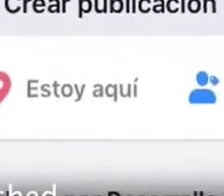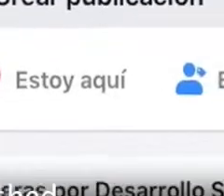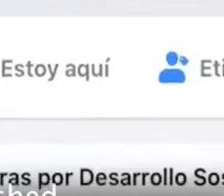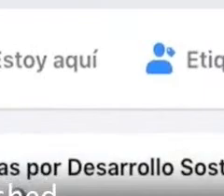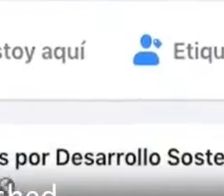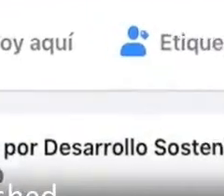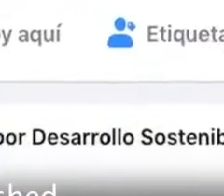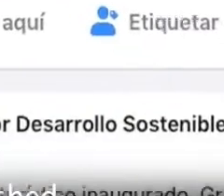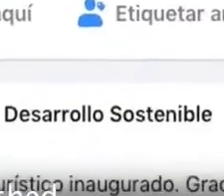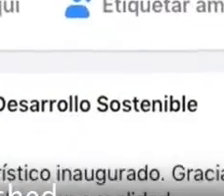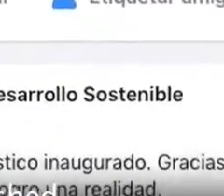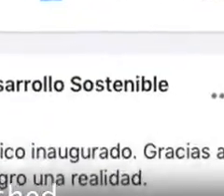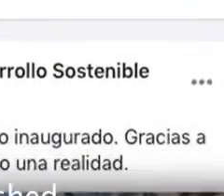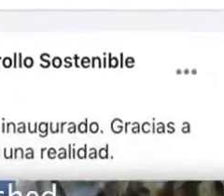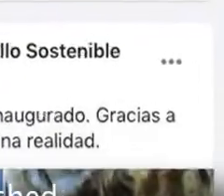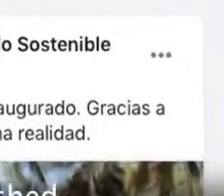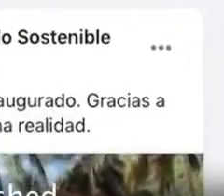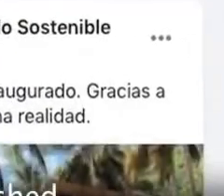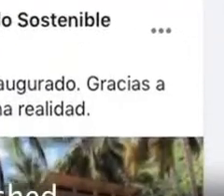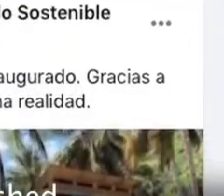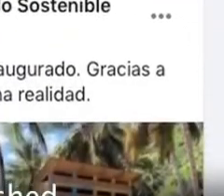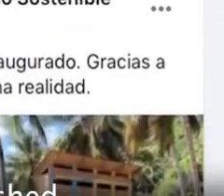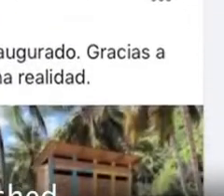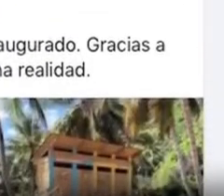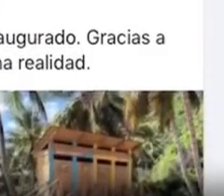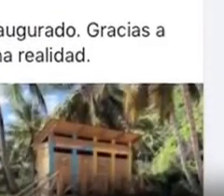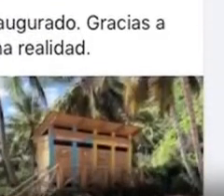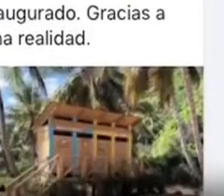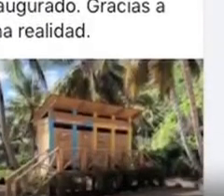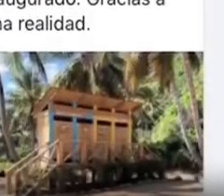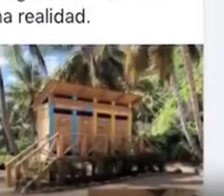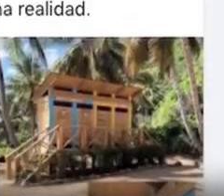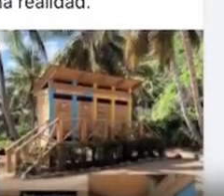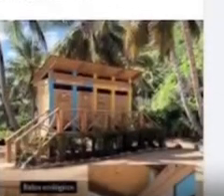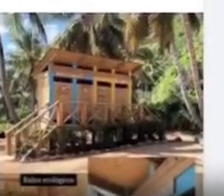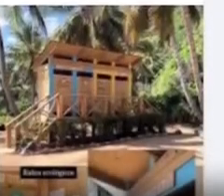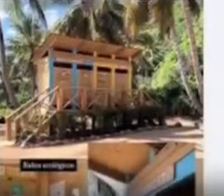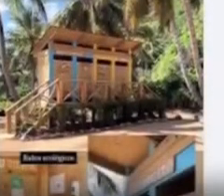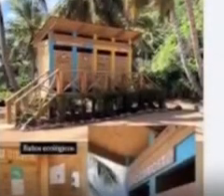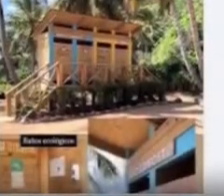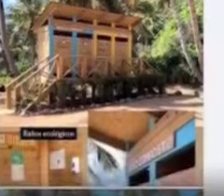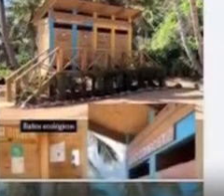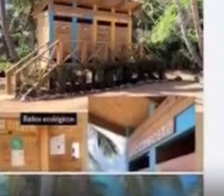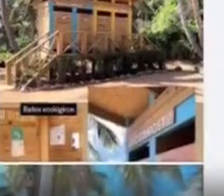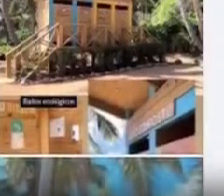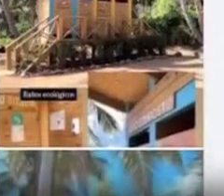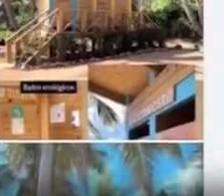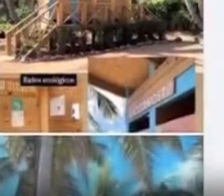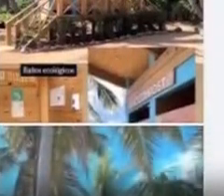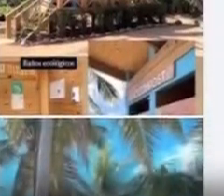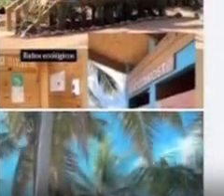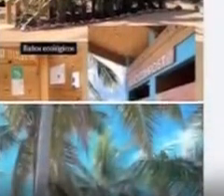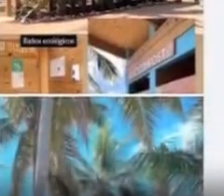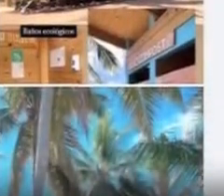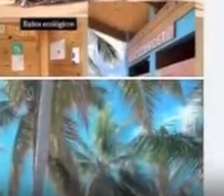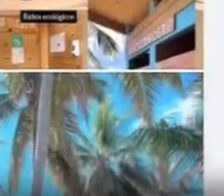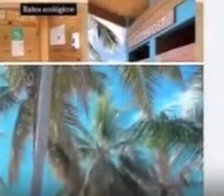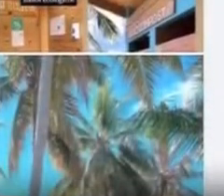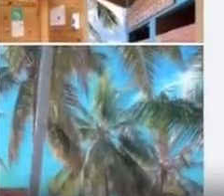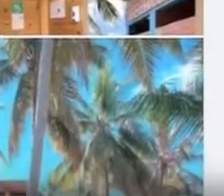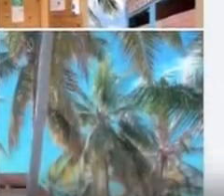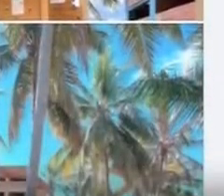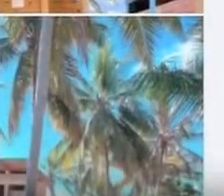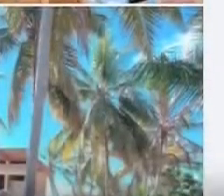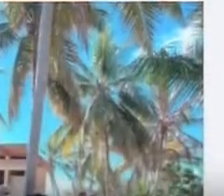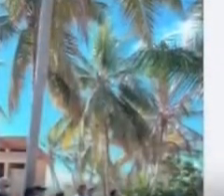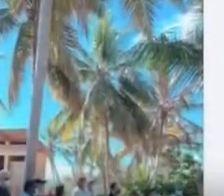las asociaciones de pescadores, agricultores y artesanos promover sus productos en tiempo real, asegurando mejores mercados